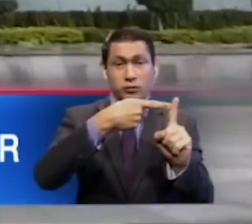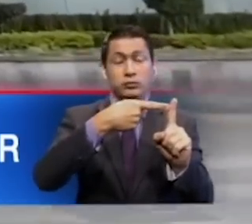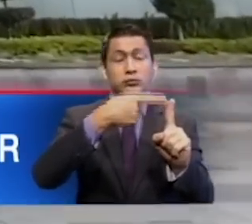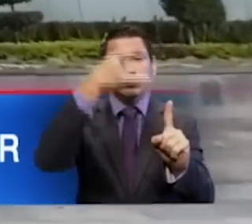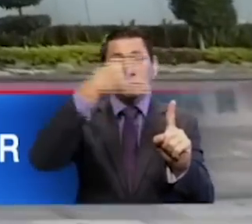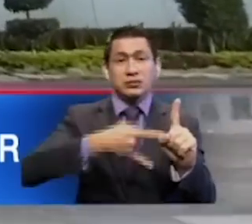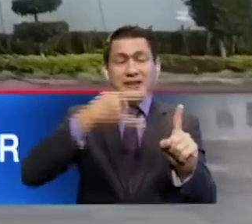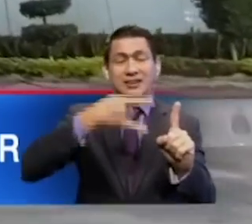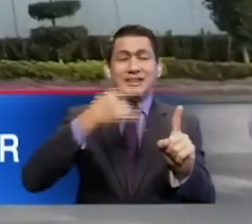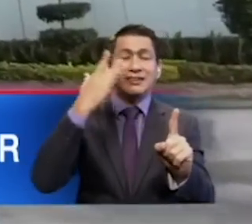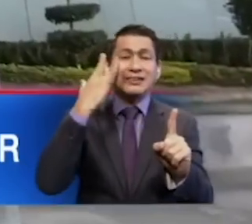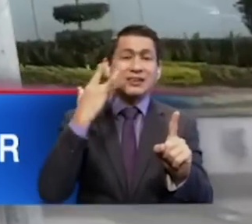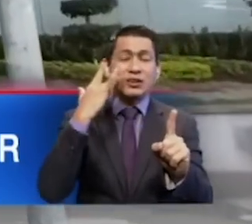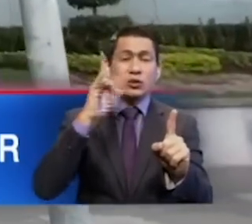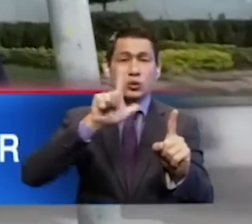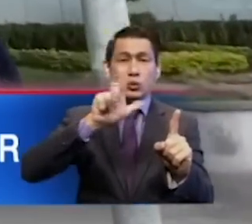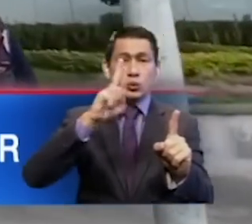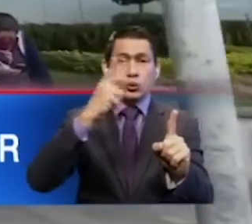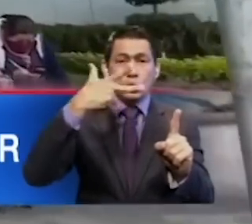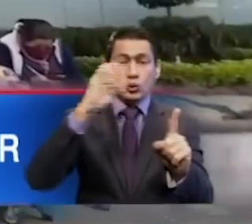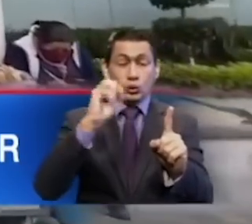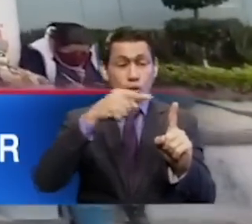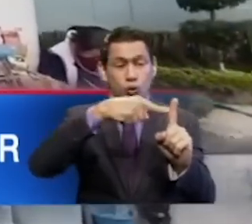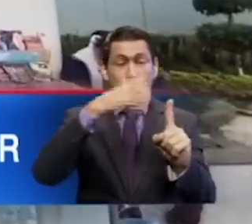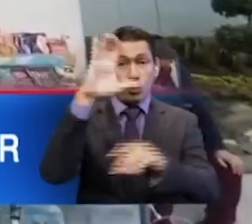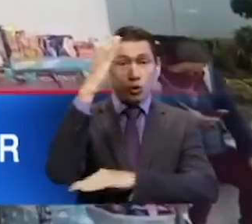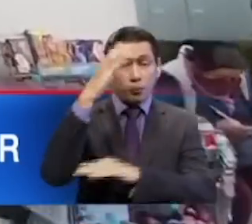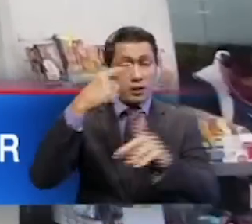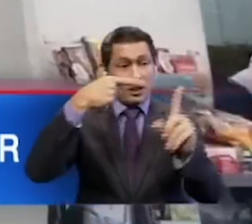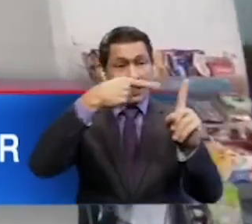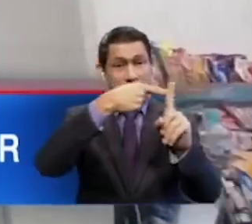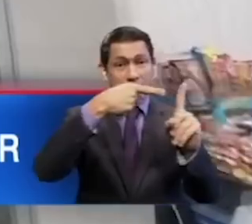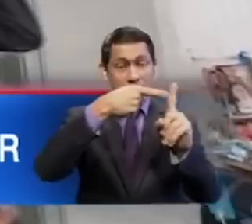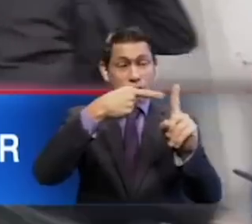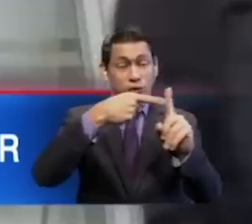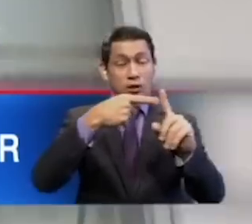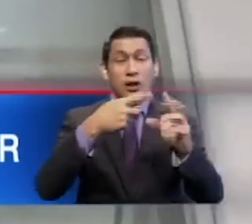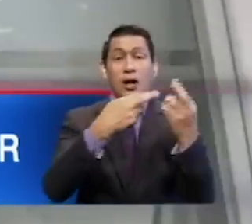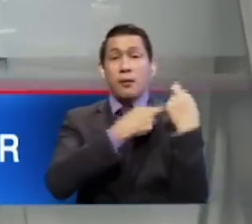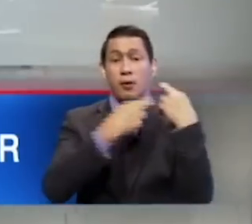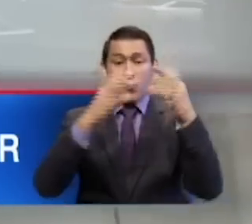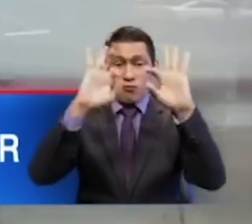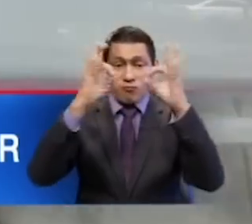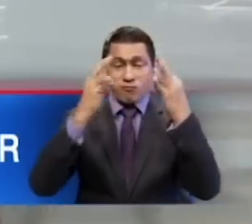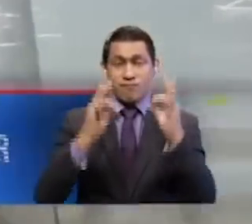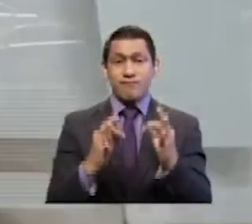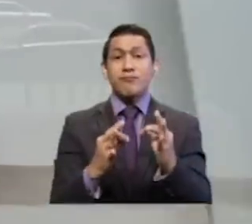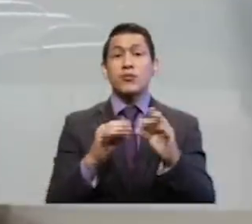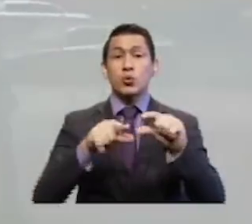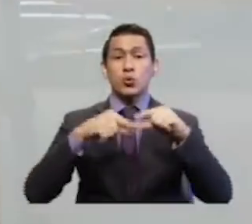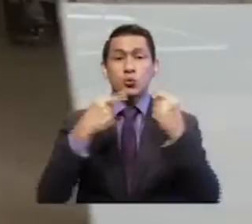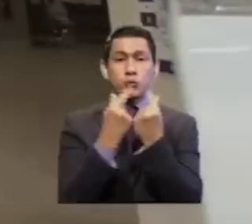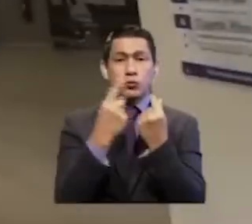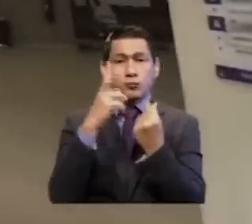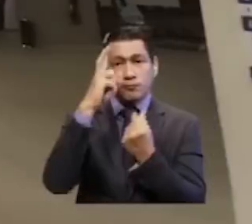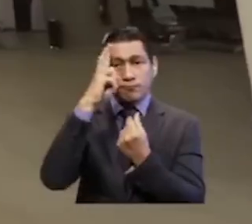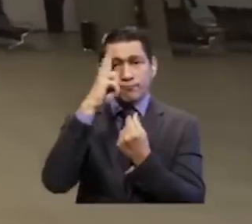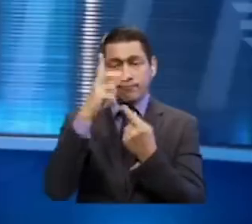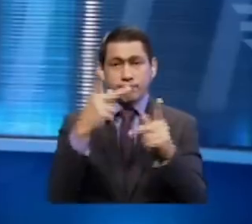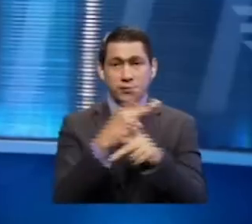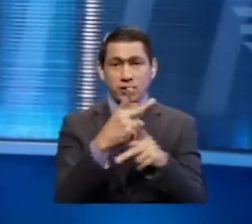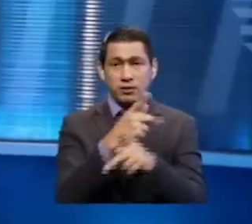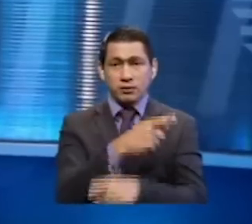Negro Lucho, de nacionalidad colombiana, presunto jefe financiero de las organizaciones narcocriminales.